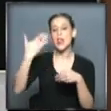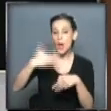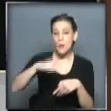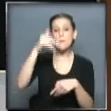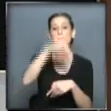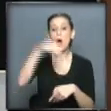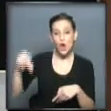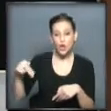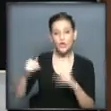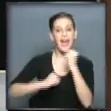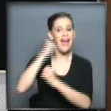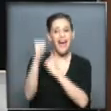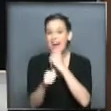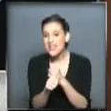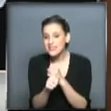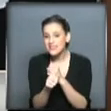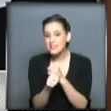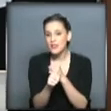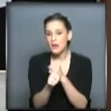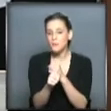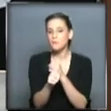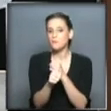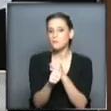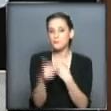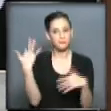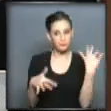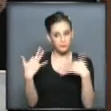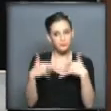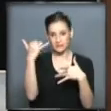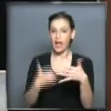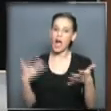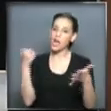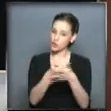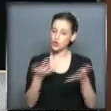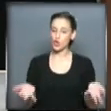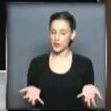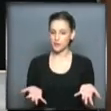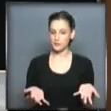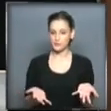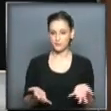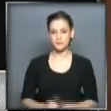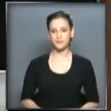hasta que a plena velocidad se produce la colisión.